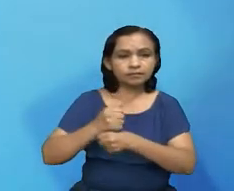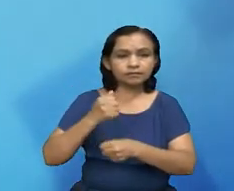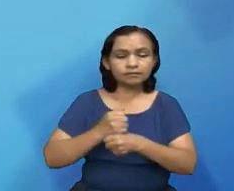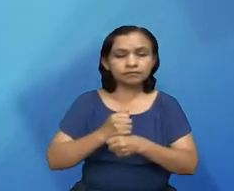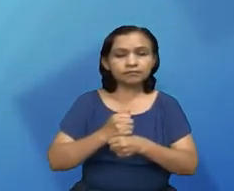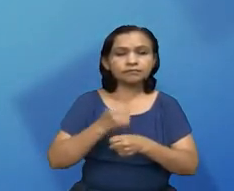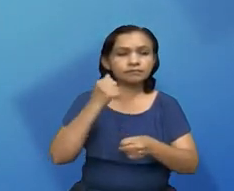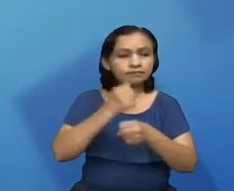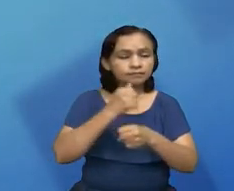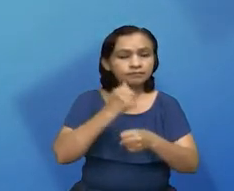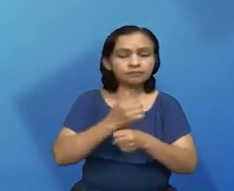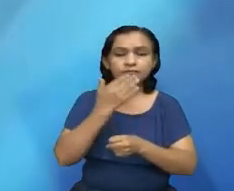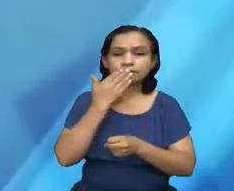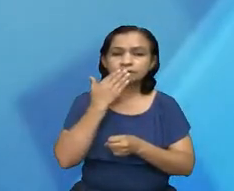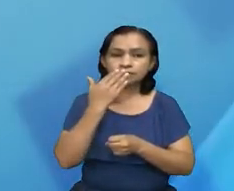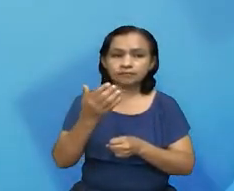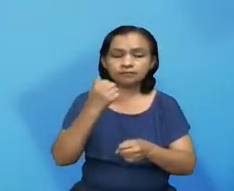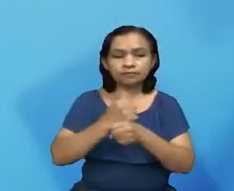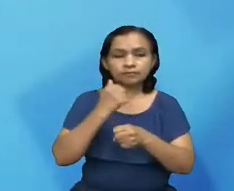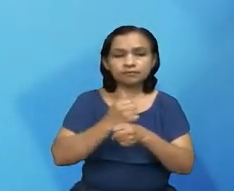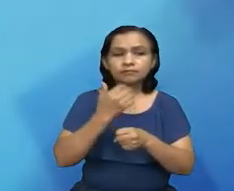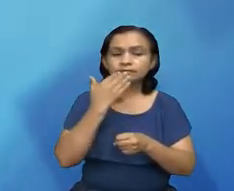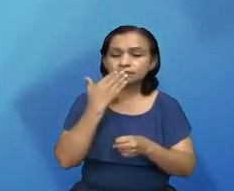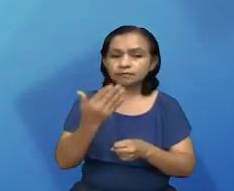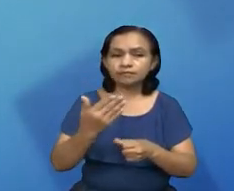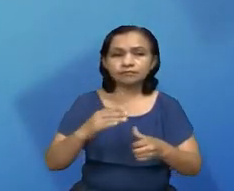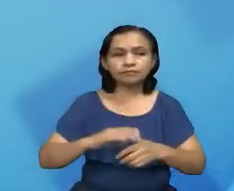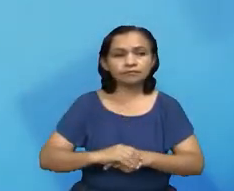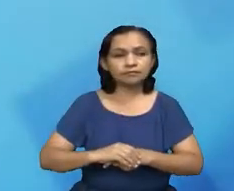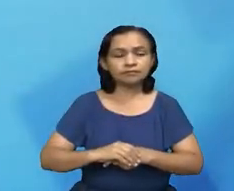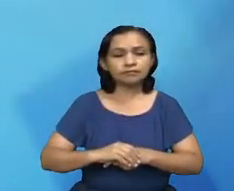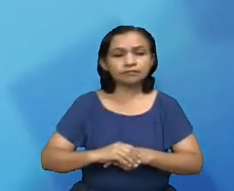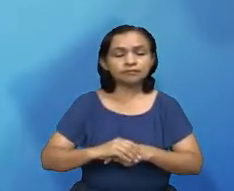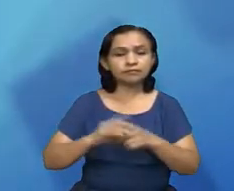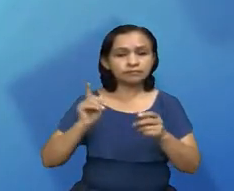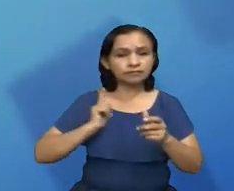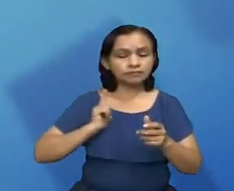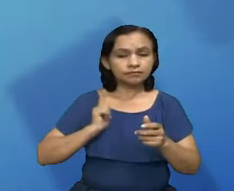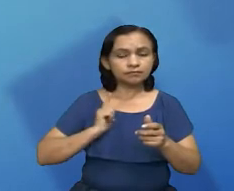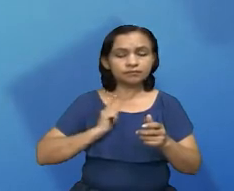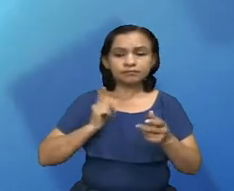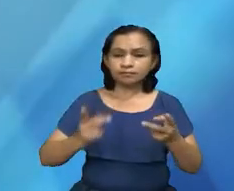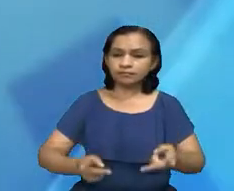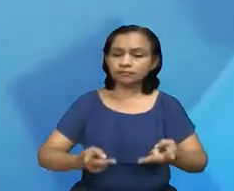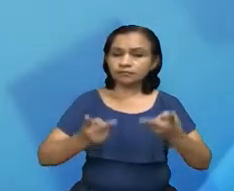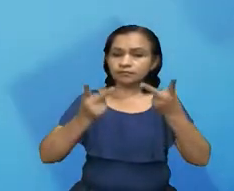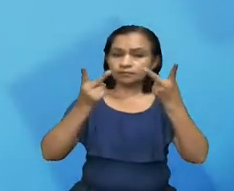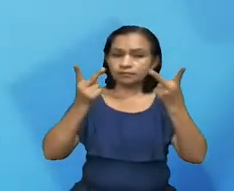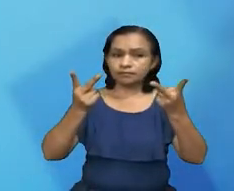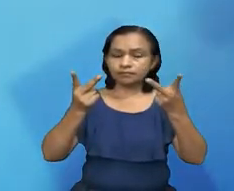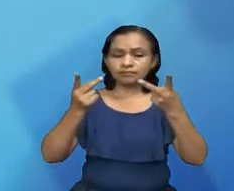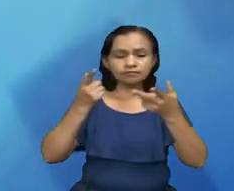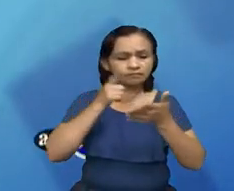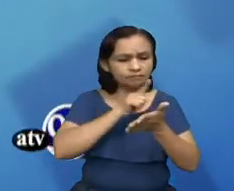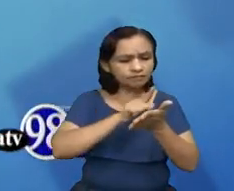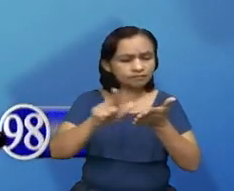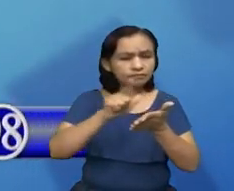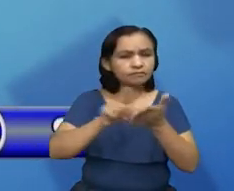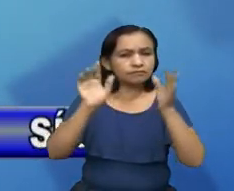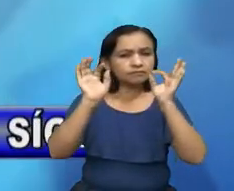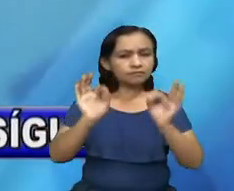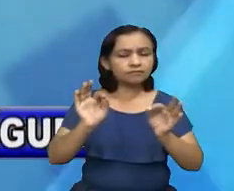de trabajo honrado, de trabajo bueno, para ganarnos la vida limpiamente